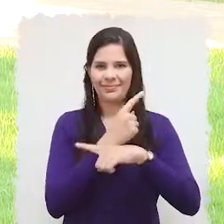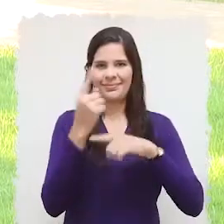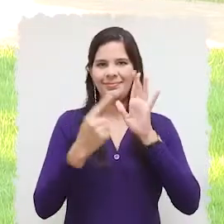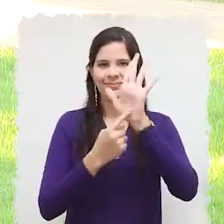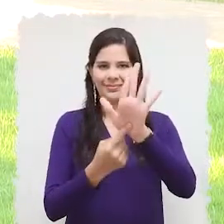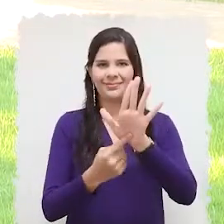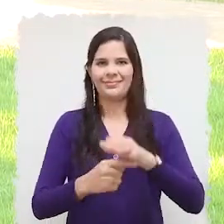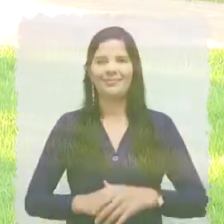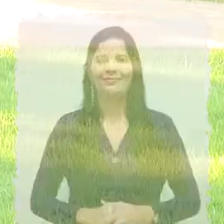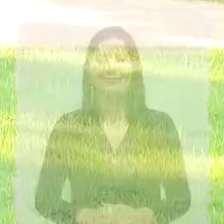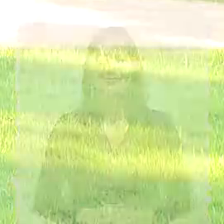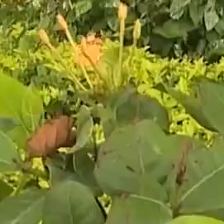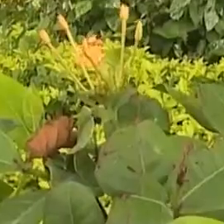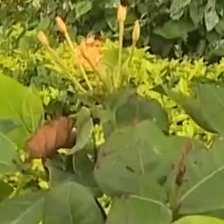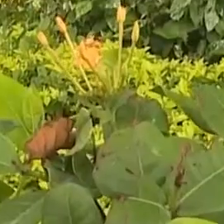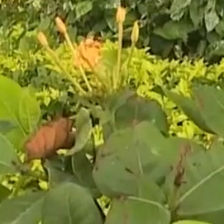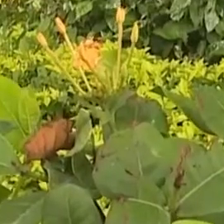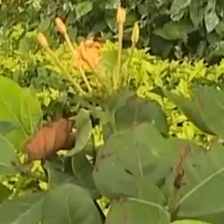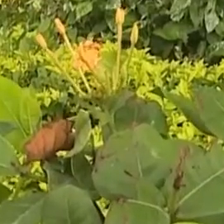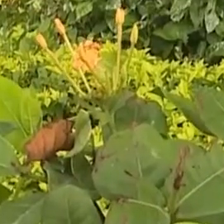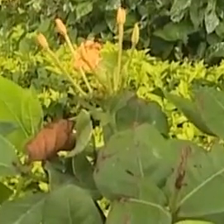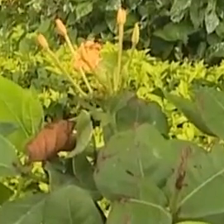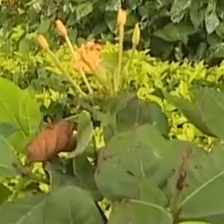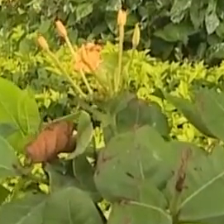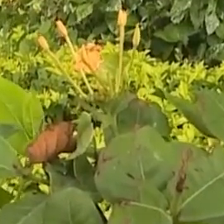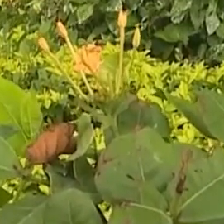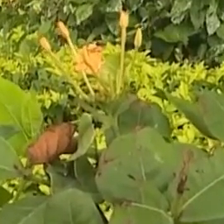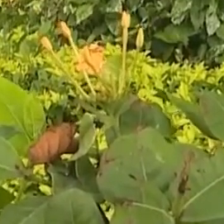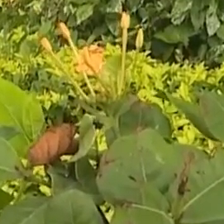Esta es nuestra imagen de la semana.